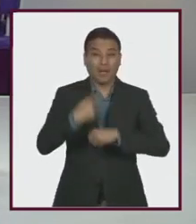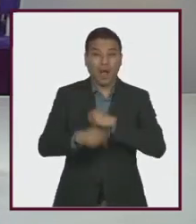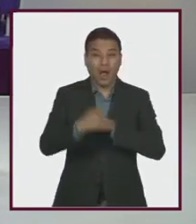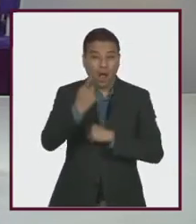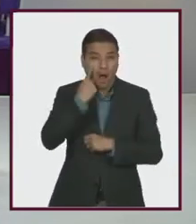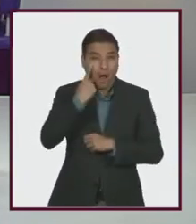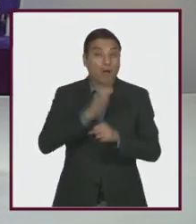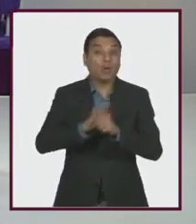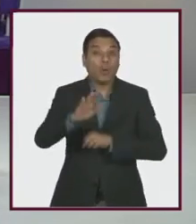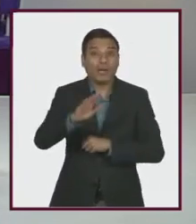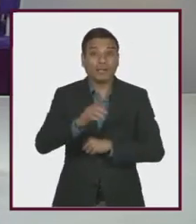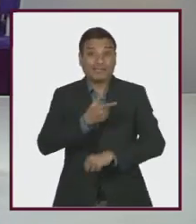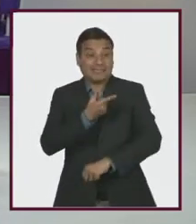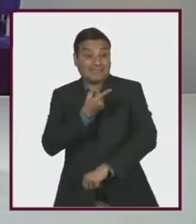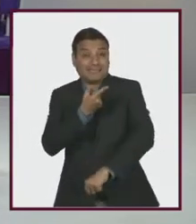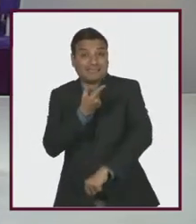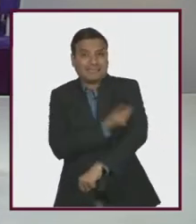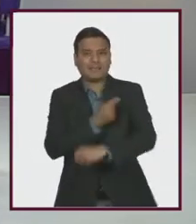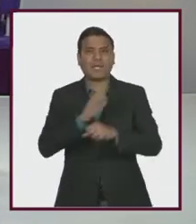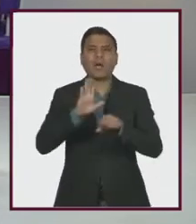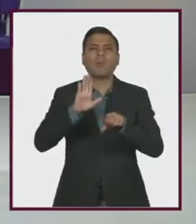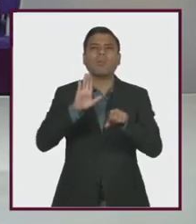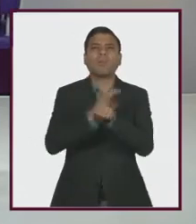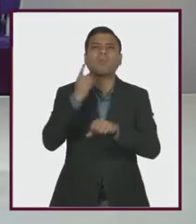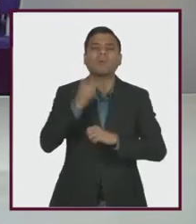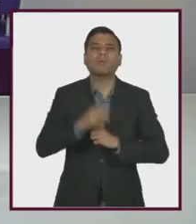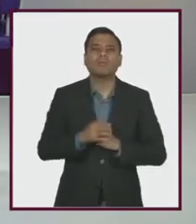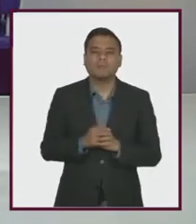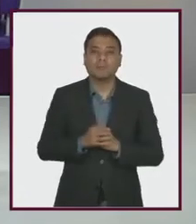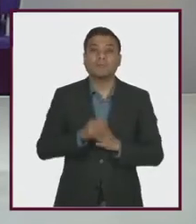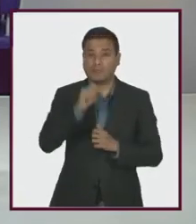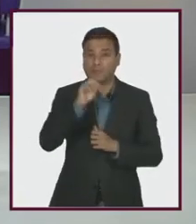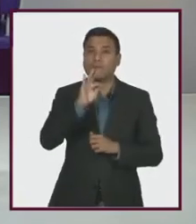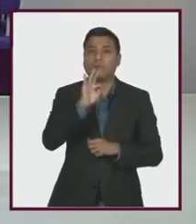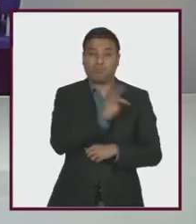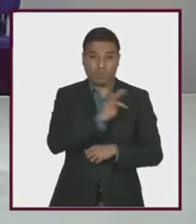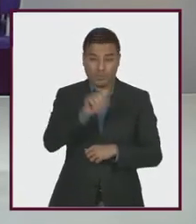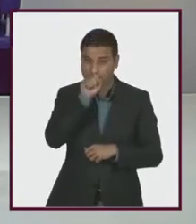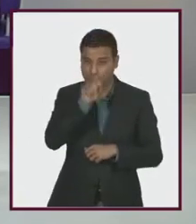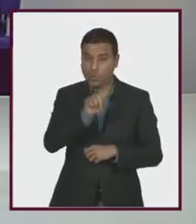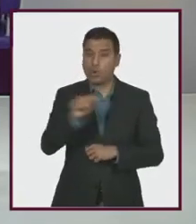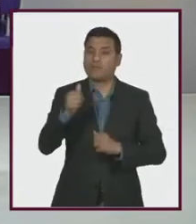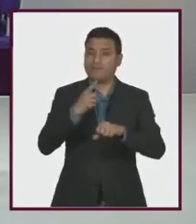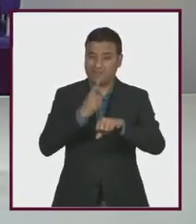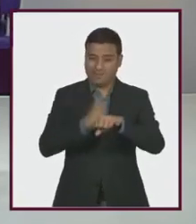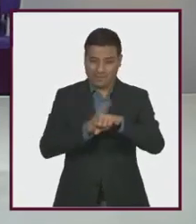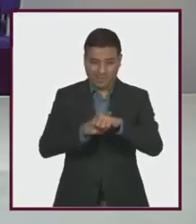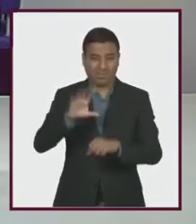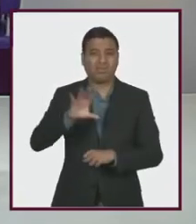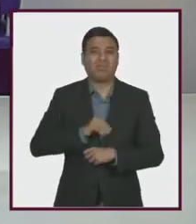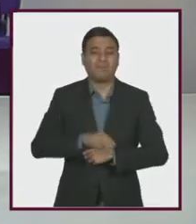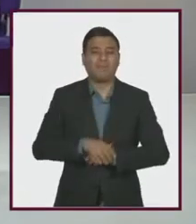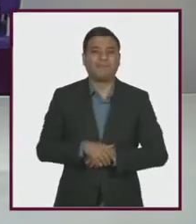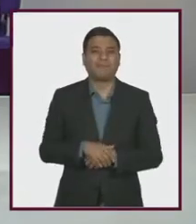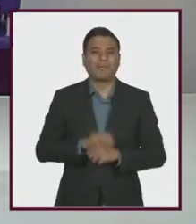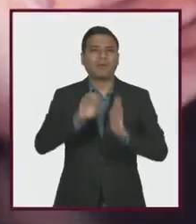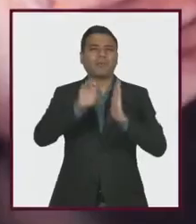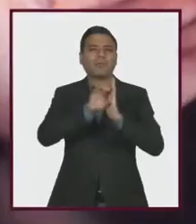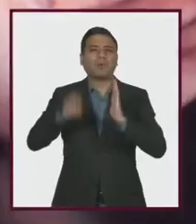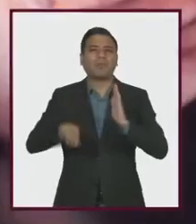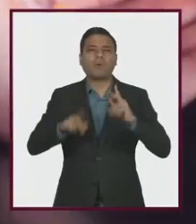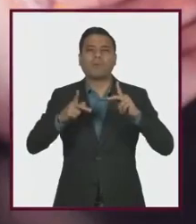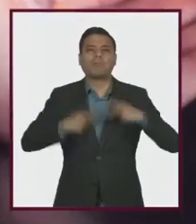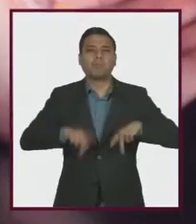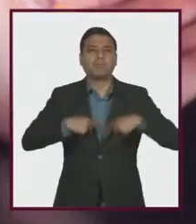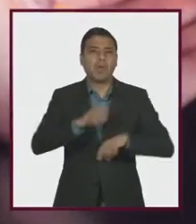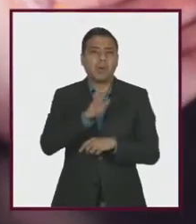efecto de la sustancia, sino también pues de adquirir otro tipo de enfermedades. Si alguien consume alguna droga